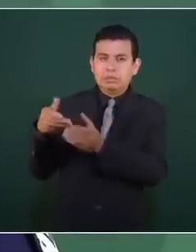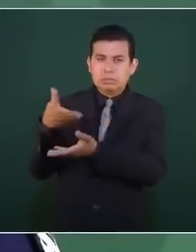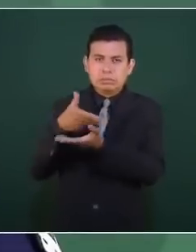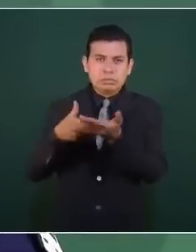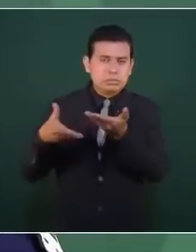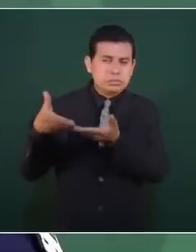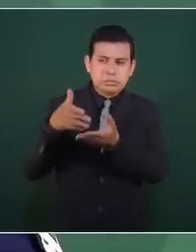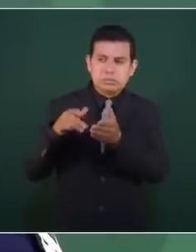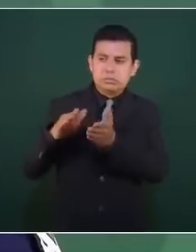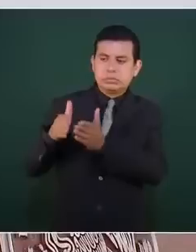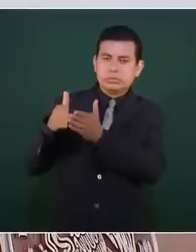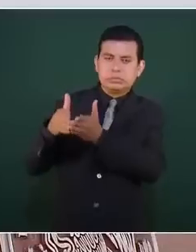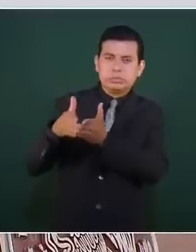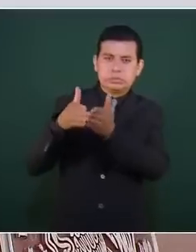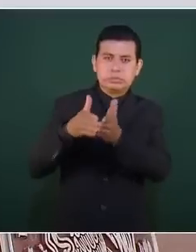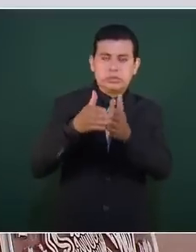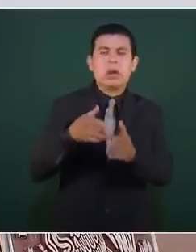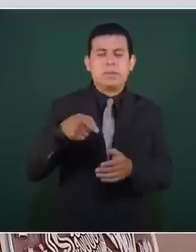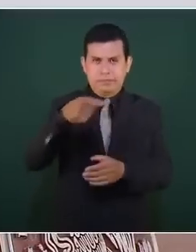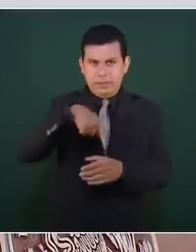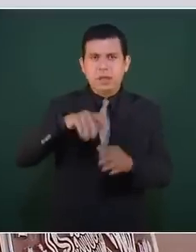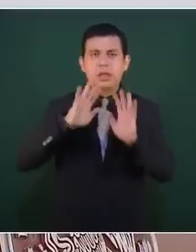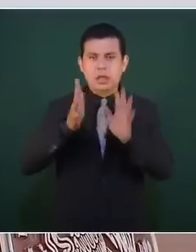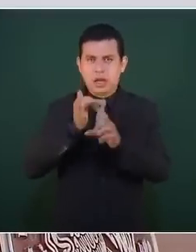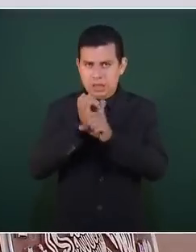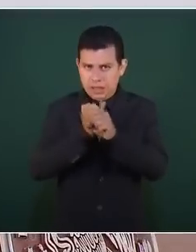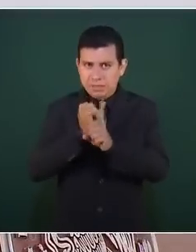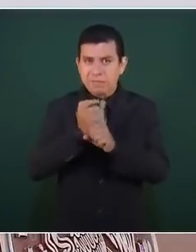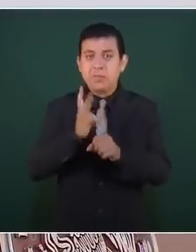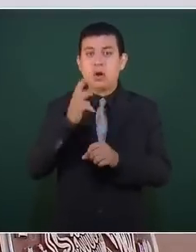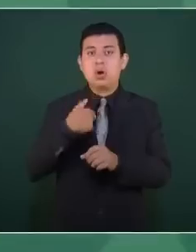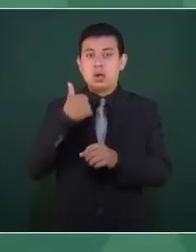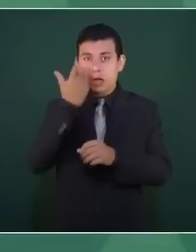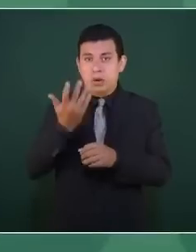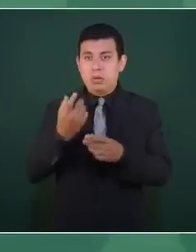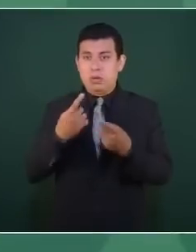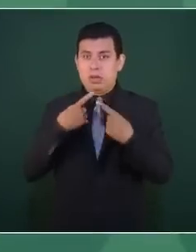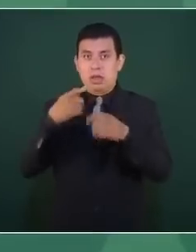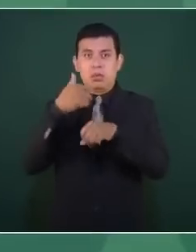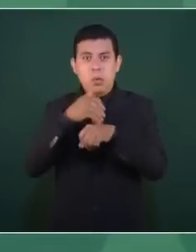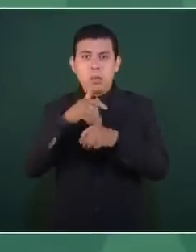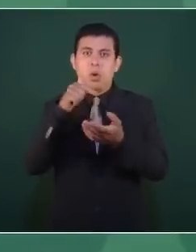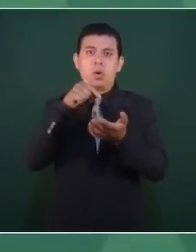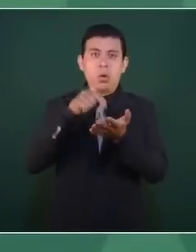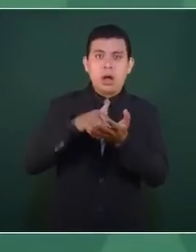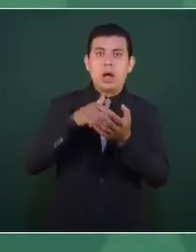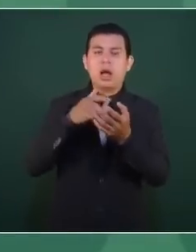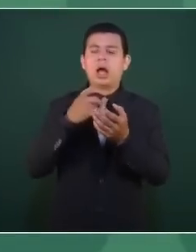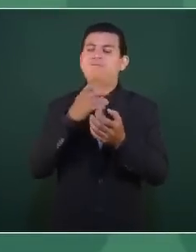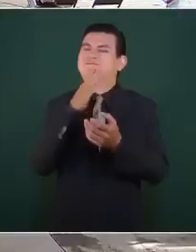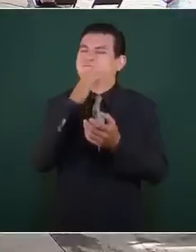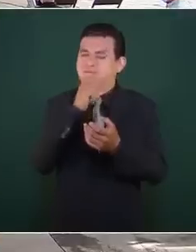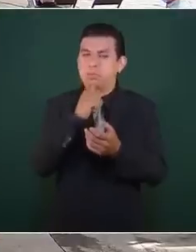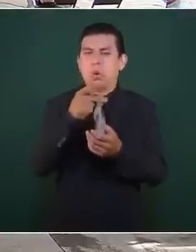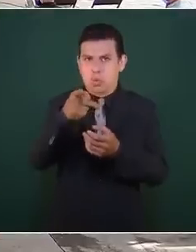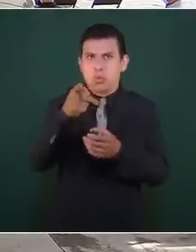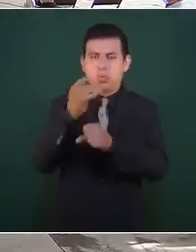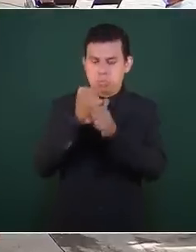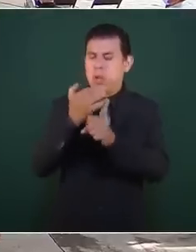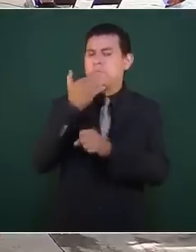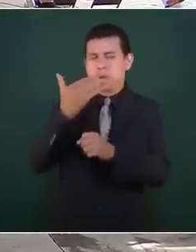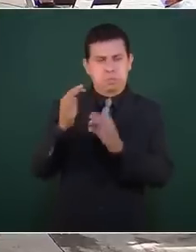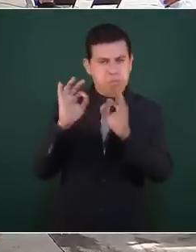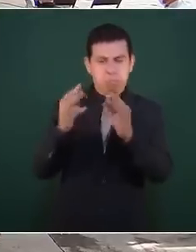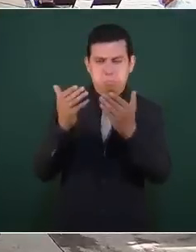largo. Pero sí se está investigando, no le podría yo dar ciertos datos, ¿no? Y gracias por su información.